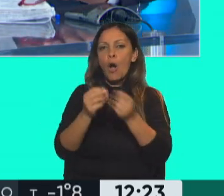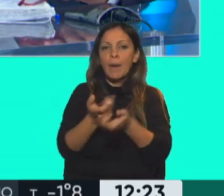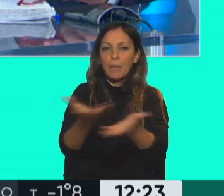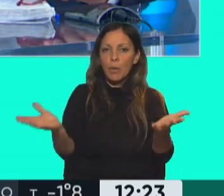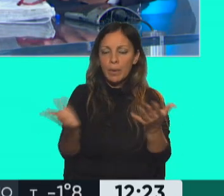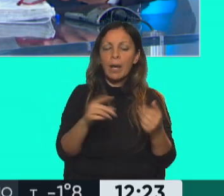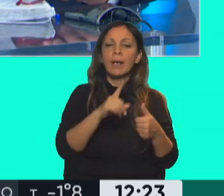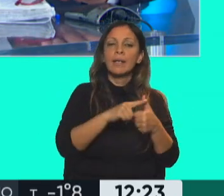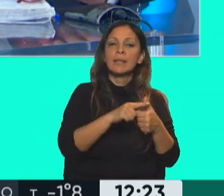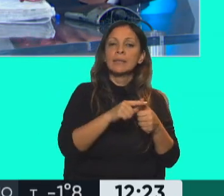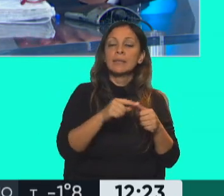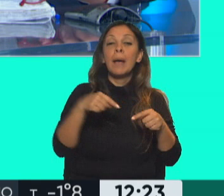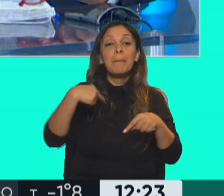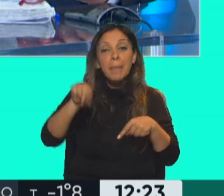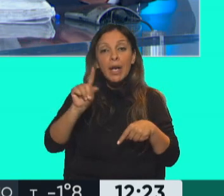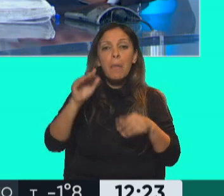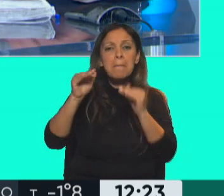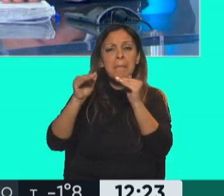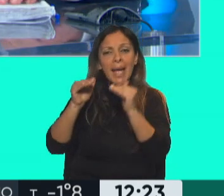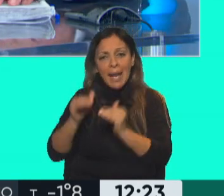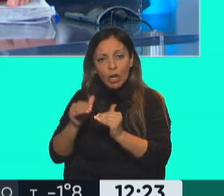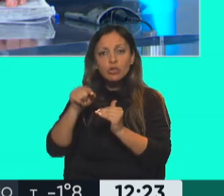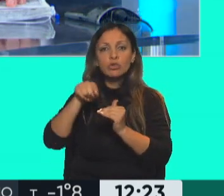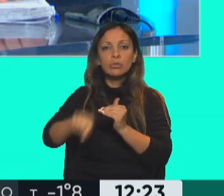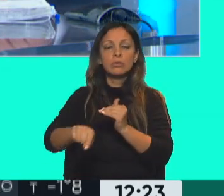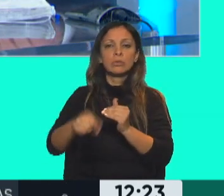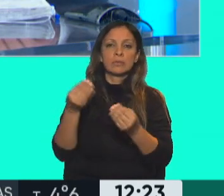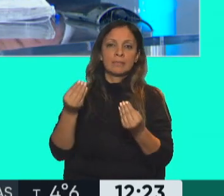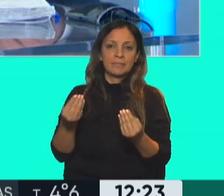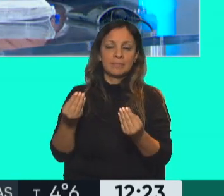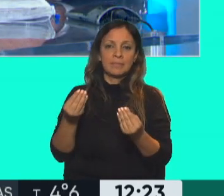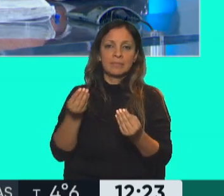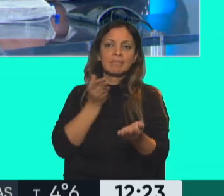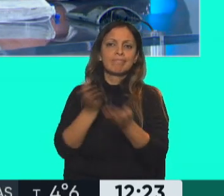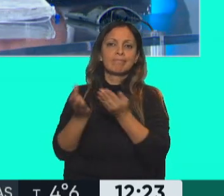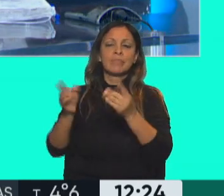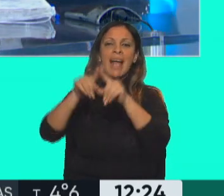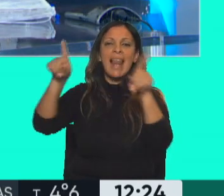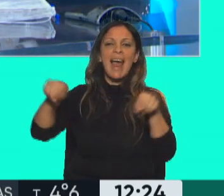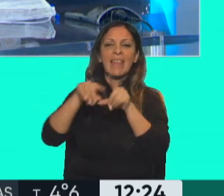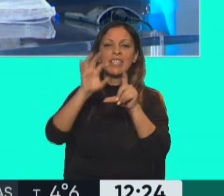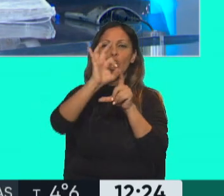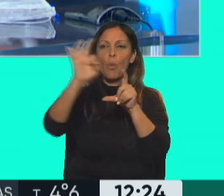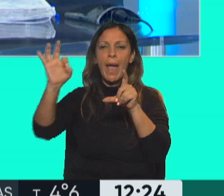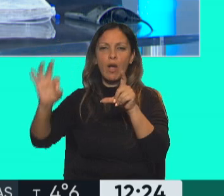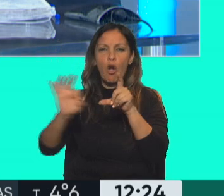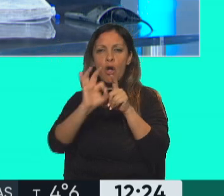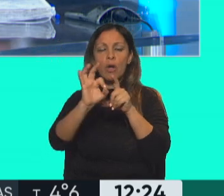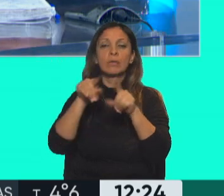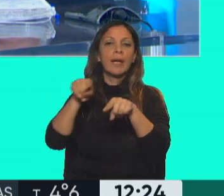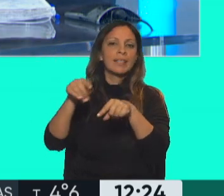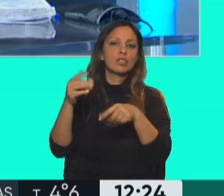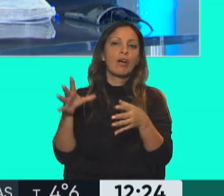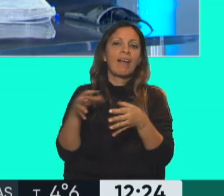privada, y lo que menos crece, o inclusive tuvo un descenso, es la demanda de ladrillos huecos. Esto tiene que ver con la obra chica, ¿viste? La